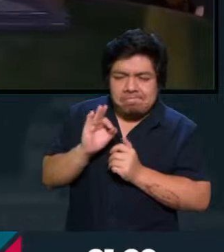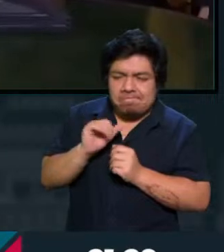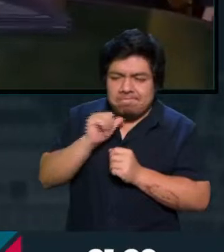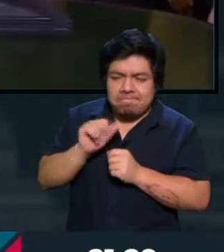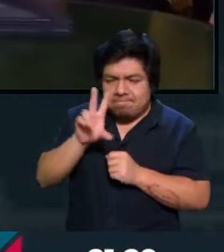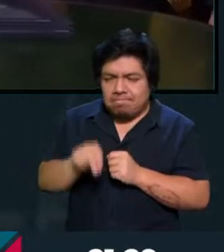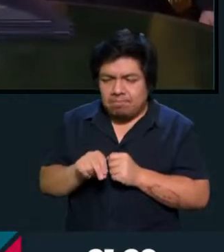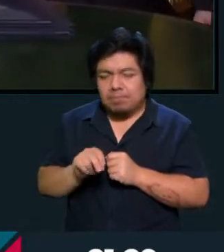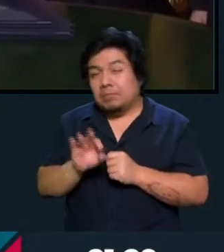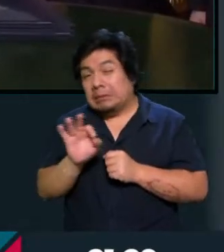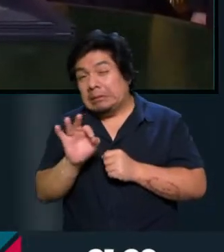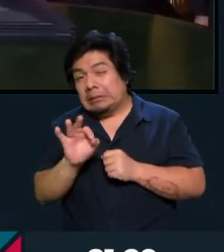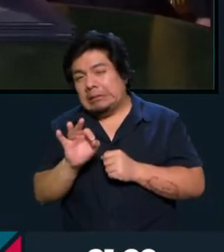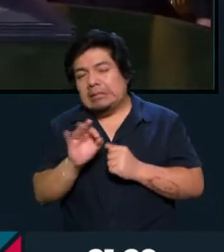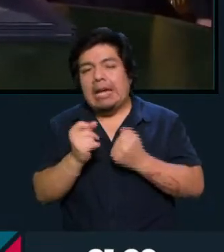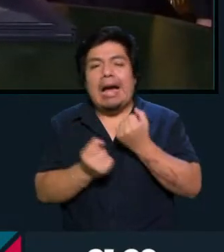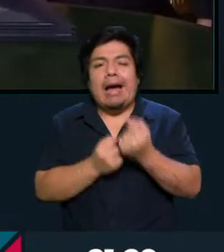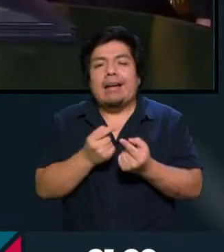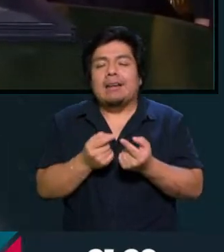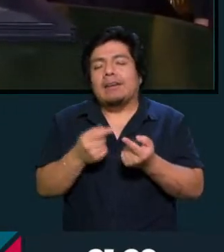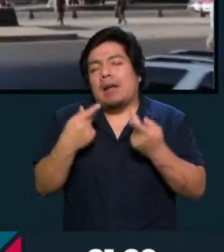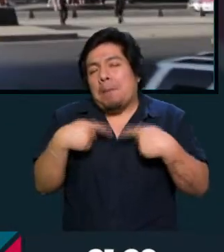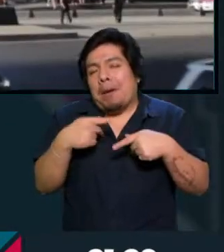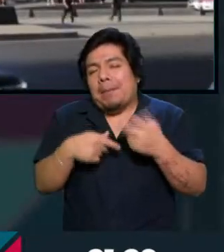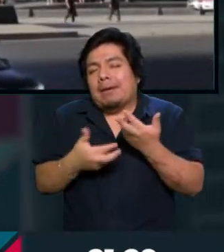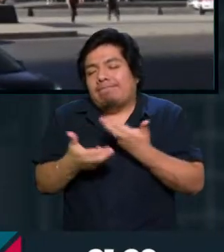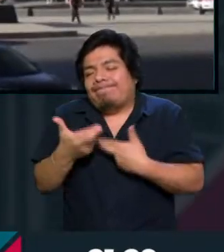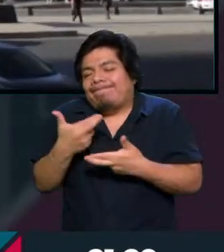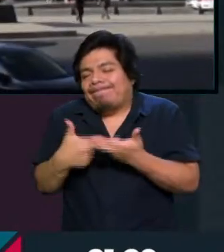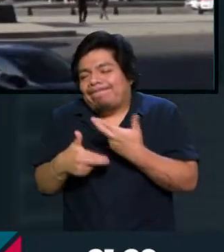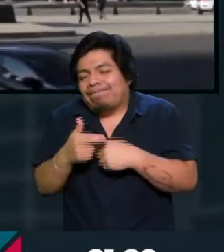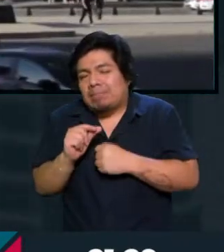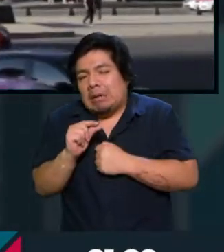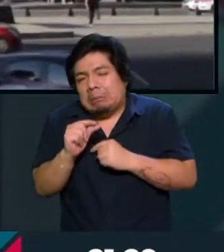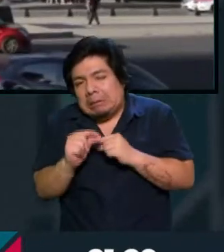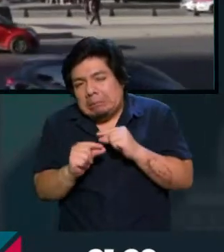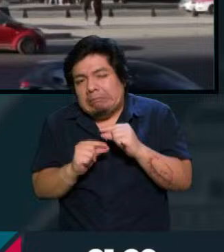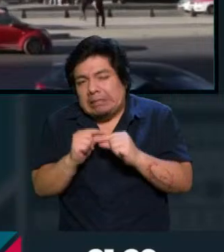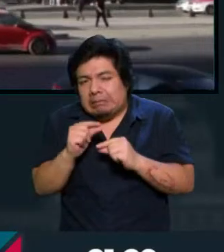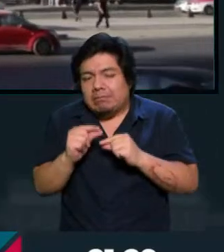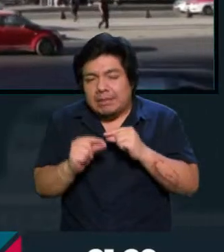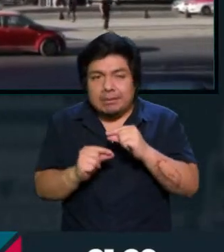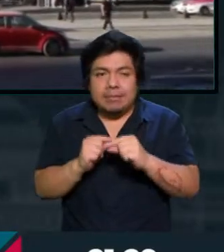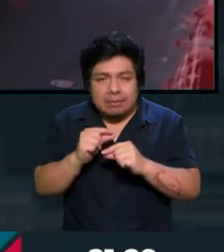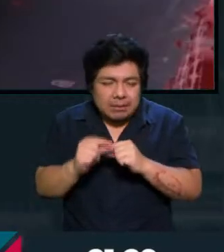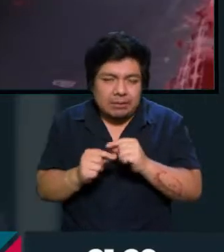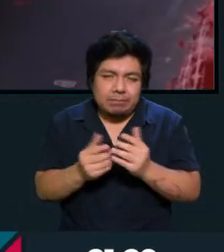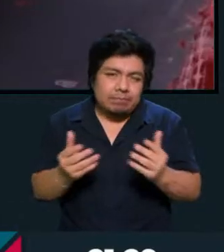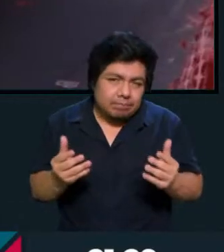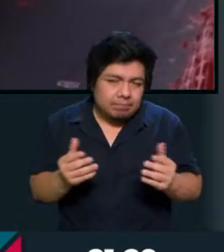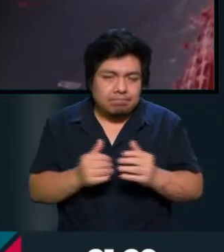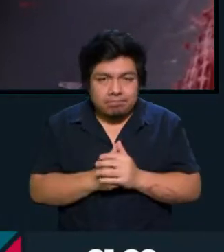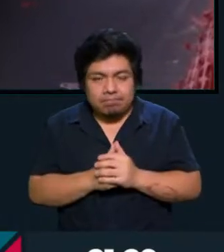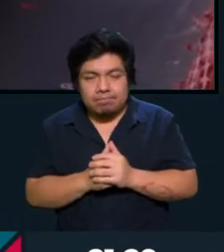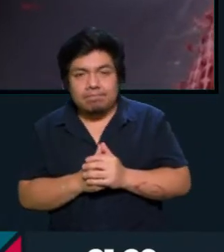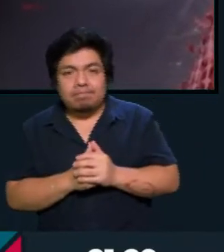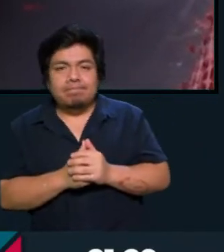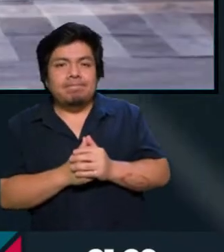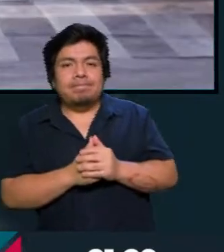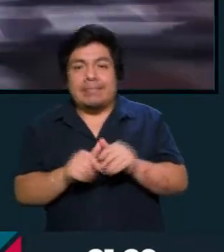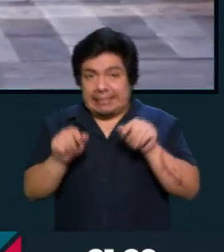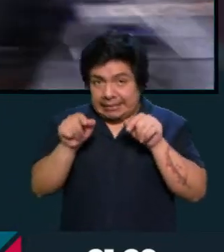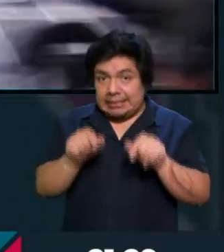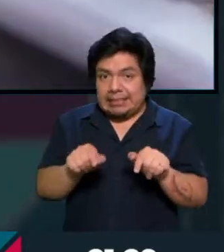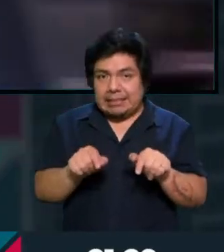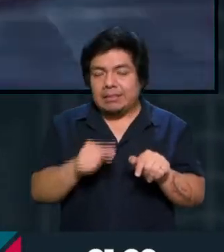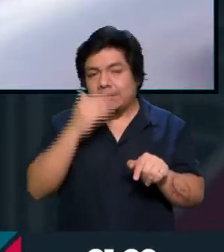Puede darse más un fenómeno de retorno, vamos, hormiga, en el sentido de que se vaya dando cada tanto, y de ahí